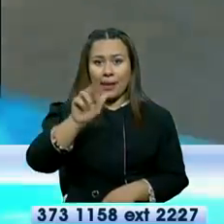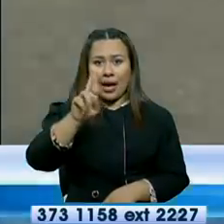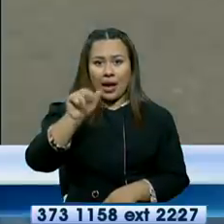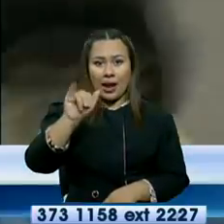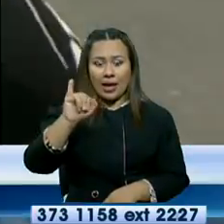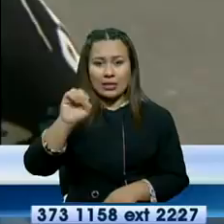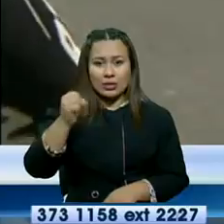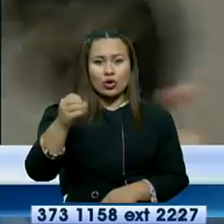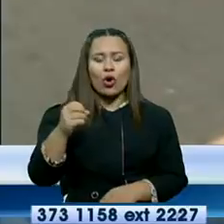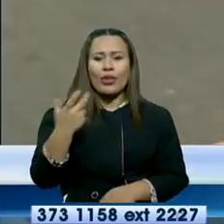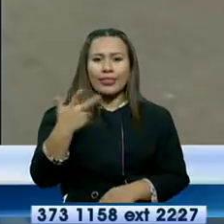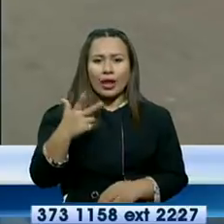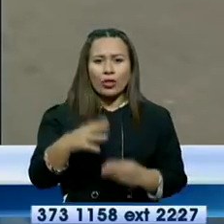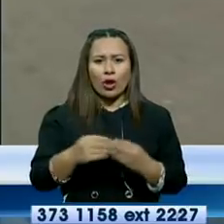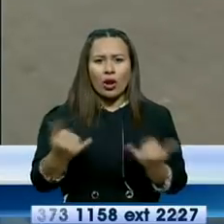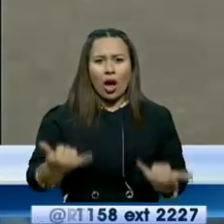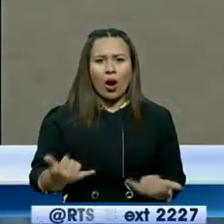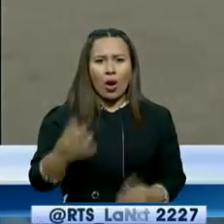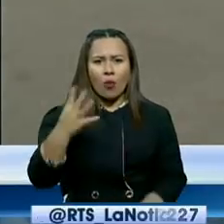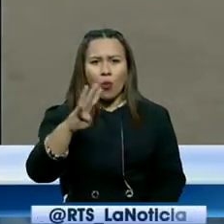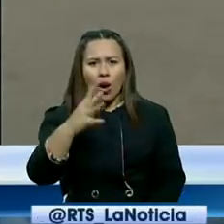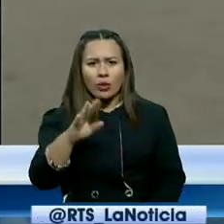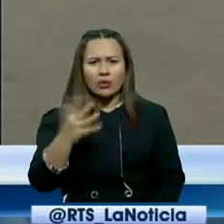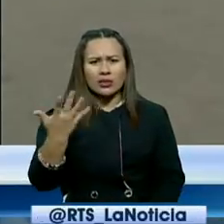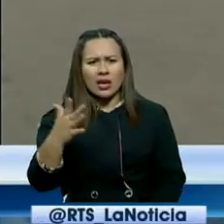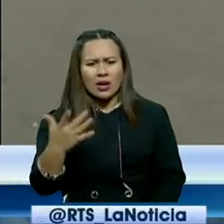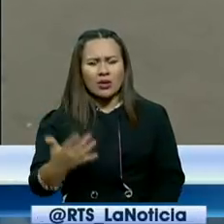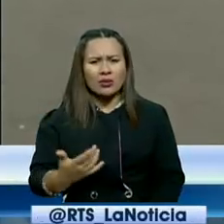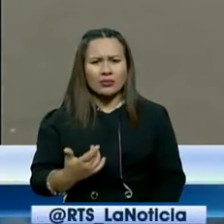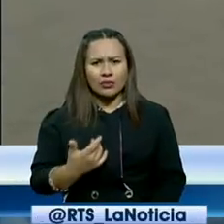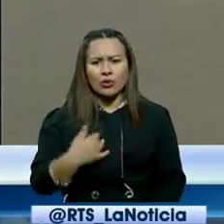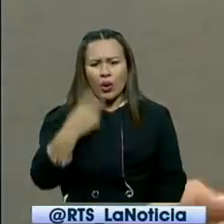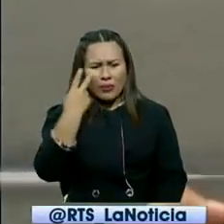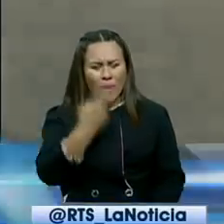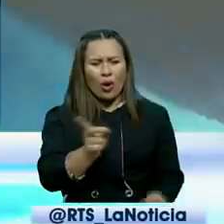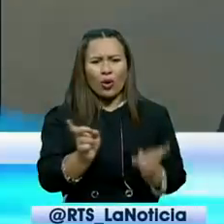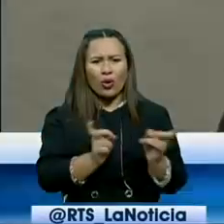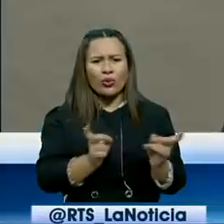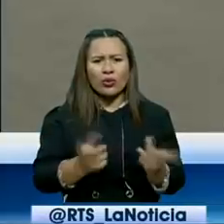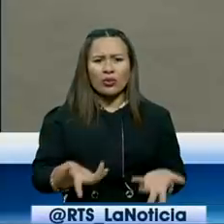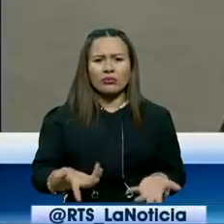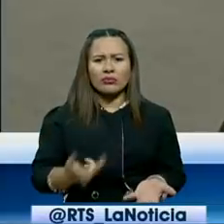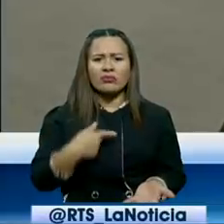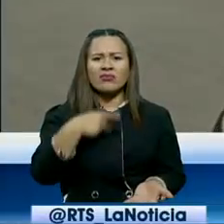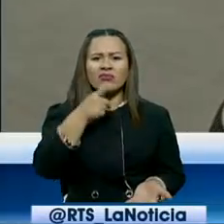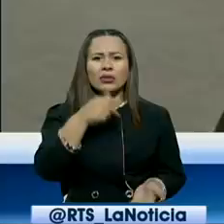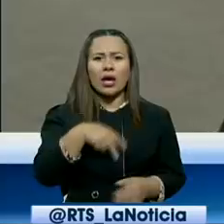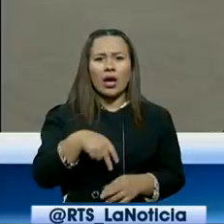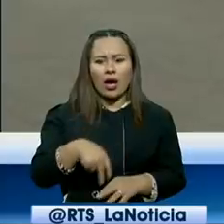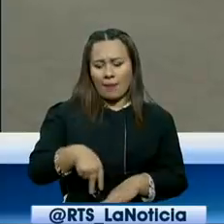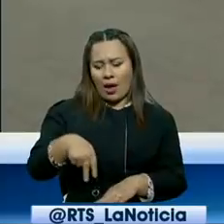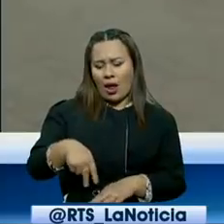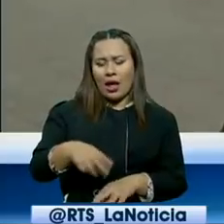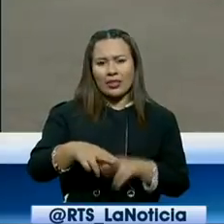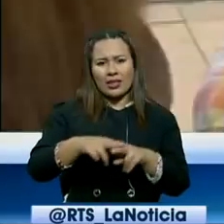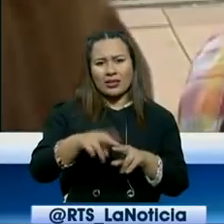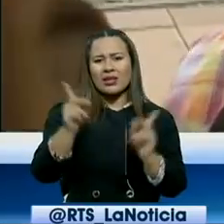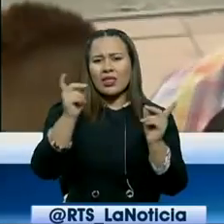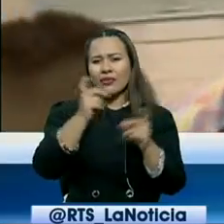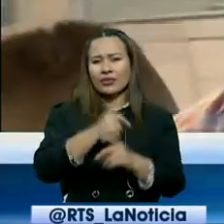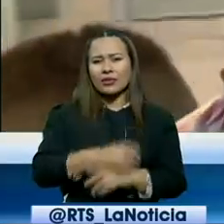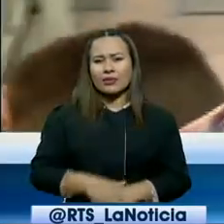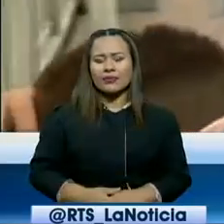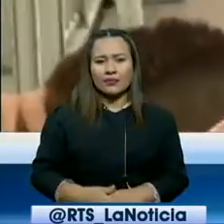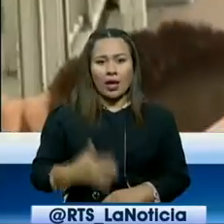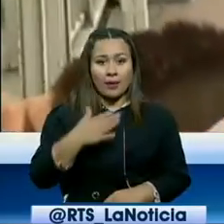$3. ¿Cuánto le quieren cobrar? 4. O sea, control veo que hay, pero ¿quién va a estar en cada taxi? Claro. Es difícil. A